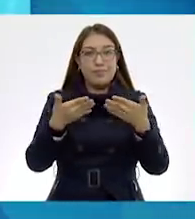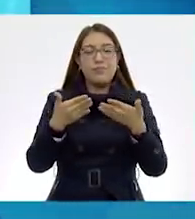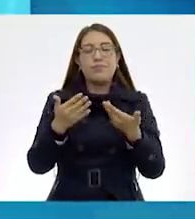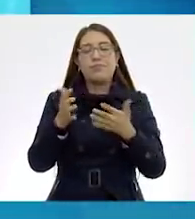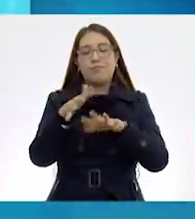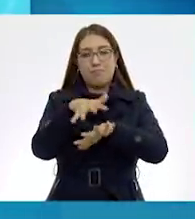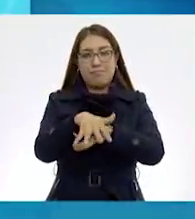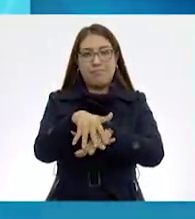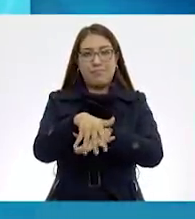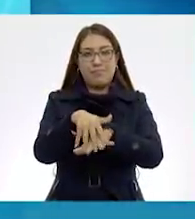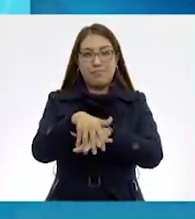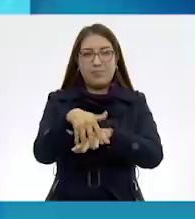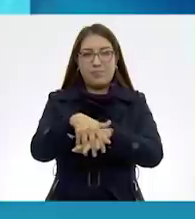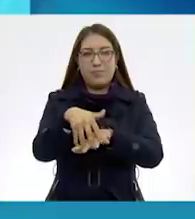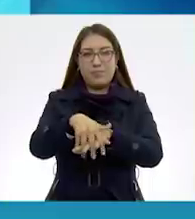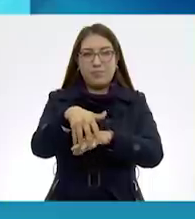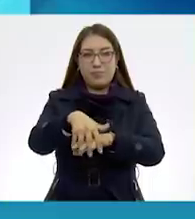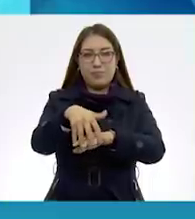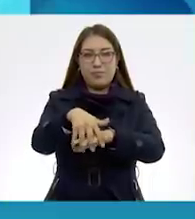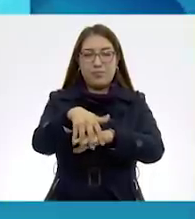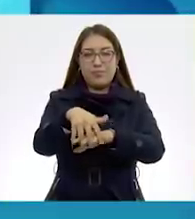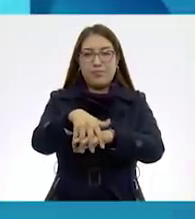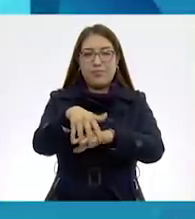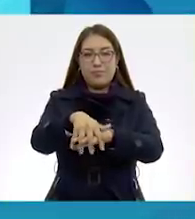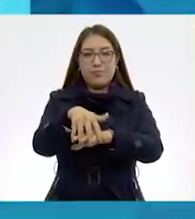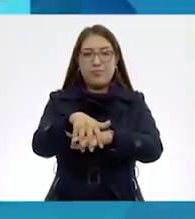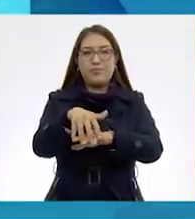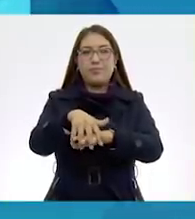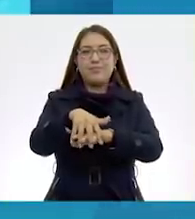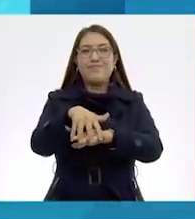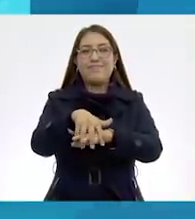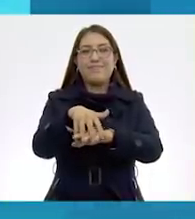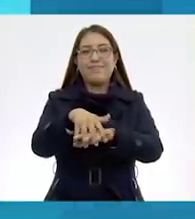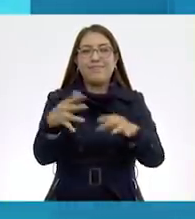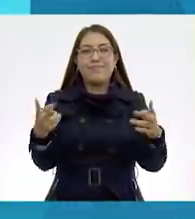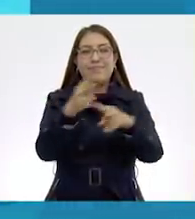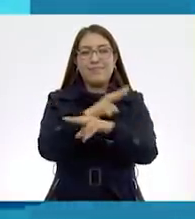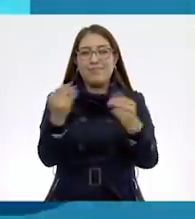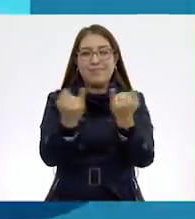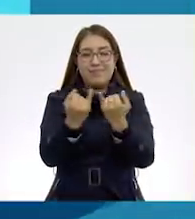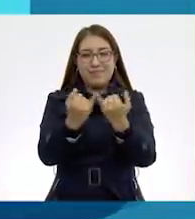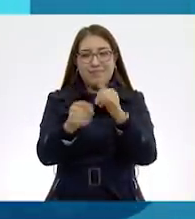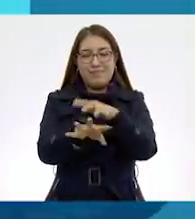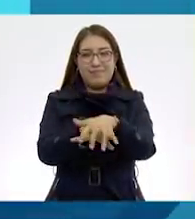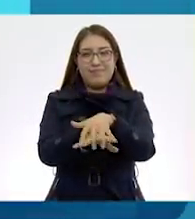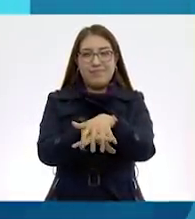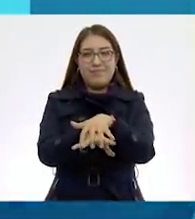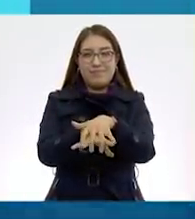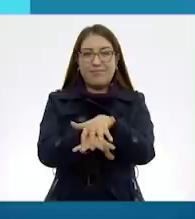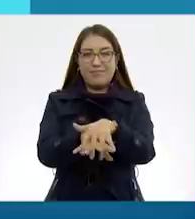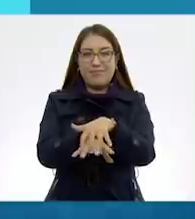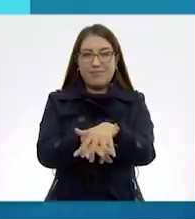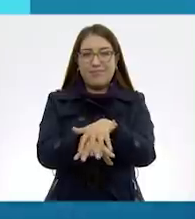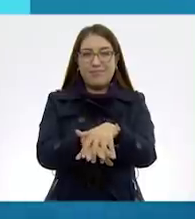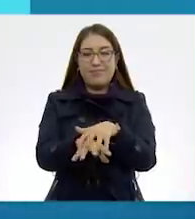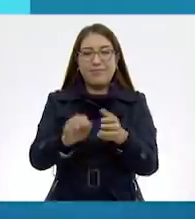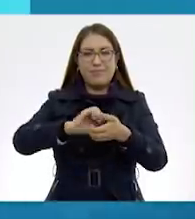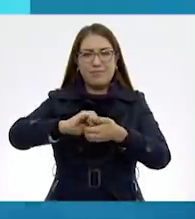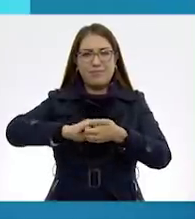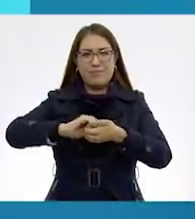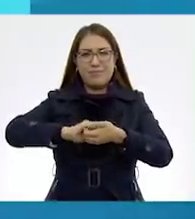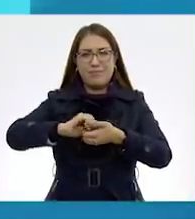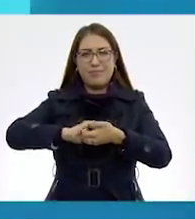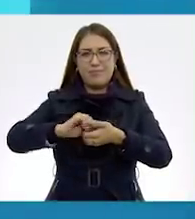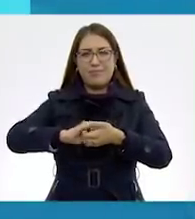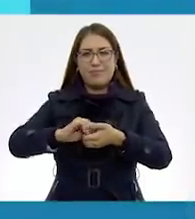la palma de una de tus manos contra el dorso de la otra, entrelazando los dedos. Repite lo mismo con la otra mano. Frota los